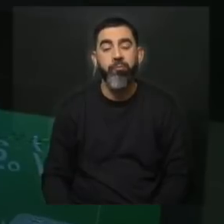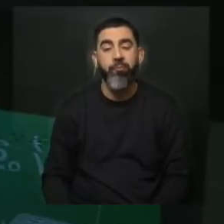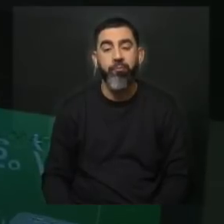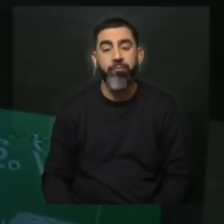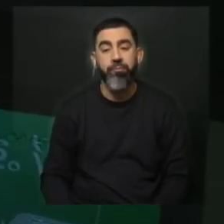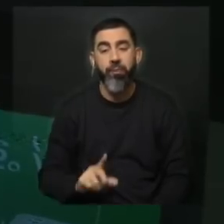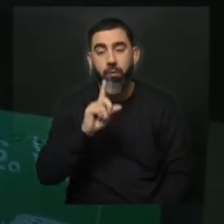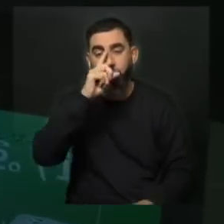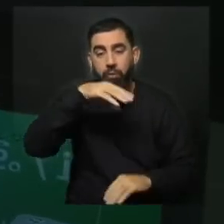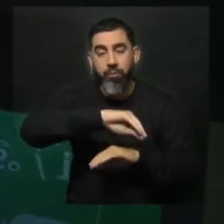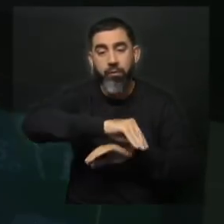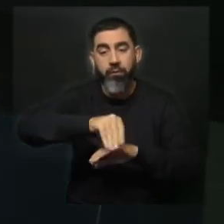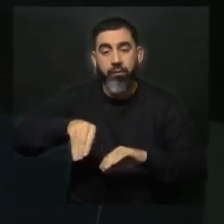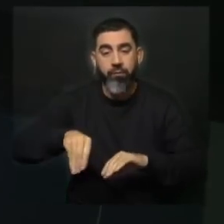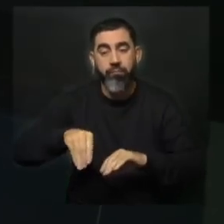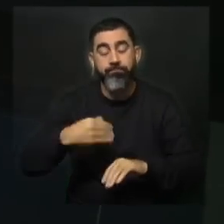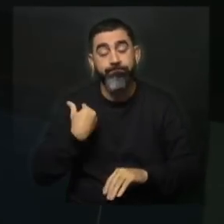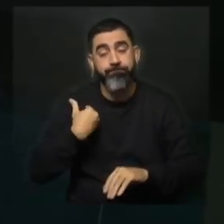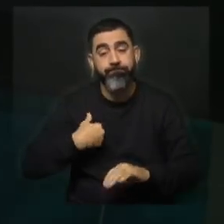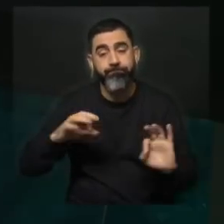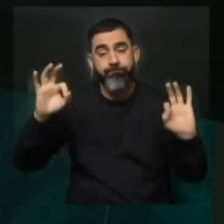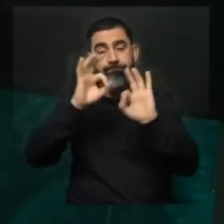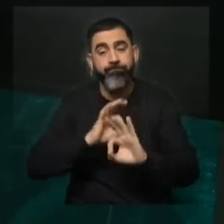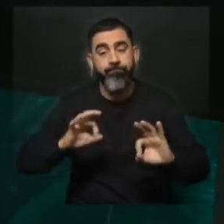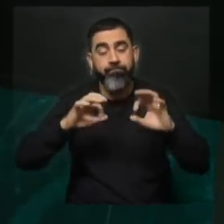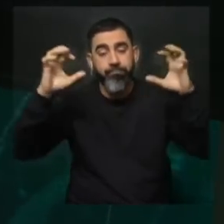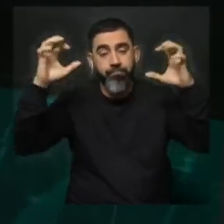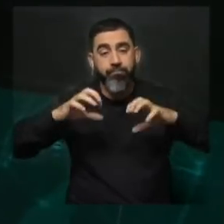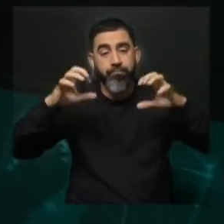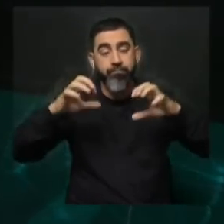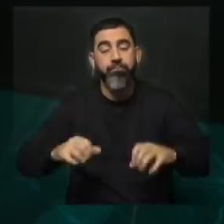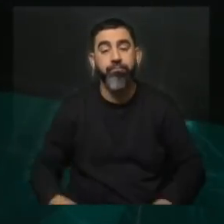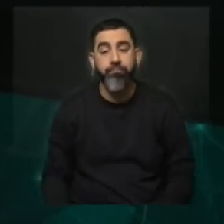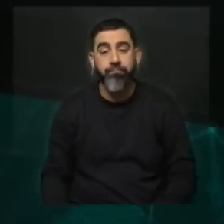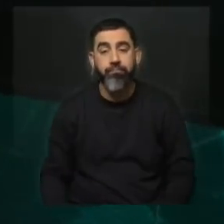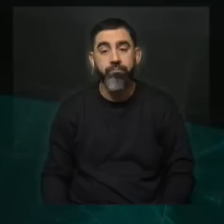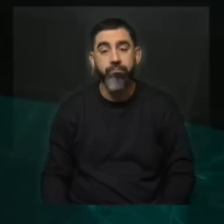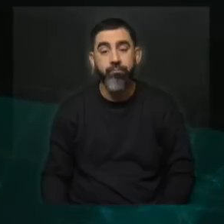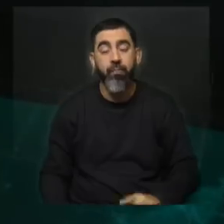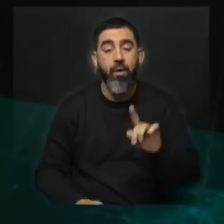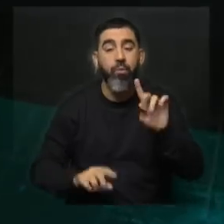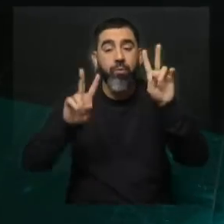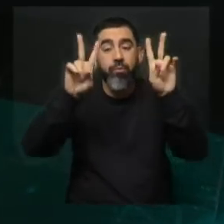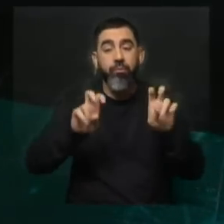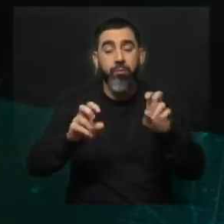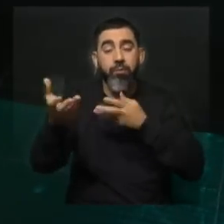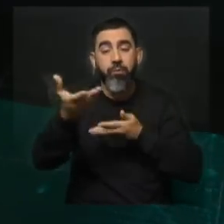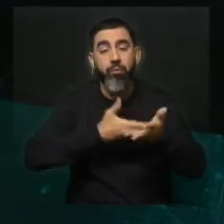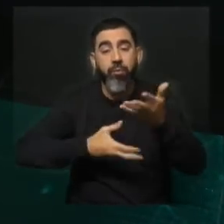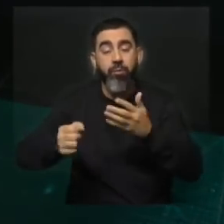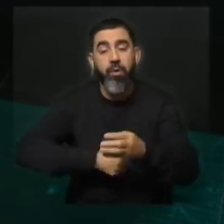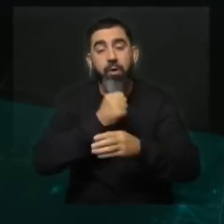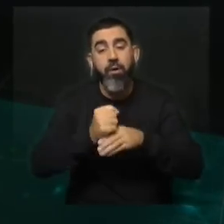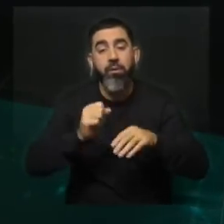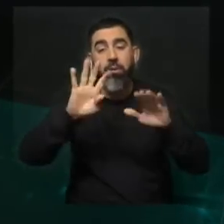el área metropolitana Lamentablemente sin previsión de lluvia bueno alguno de los temas que vamos a compartir con ustedes